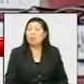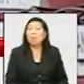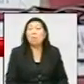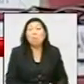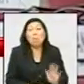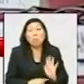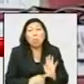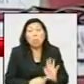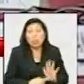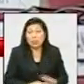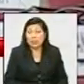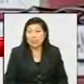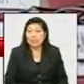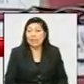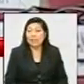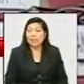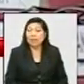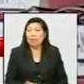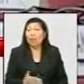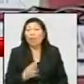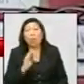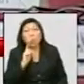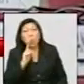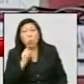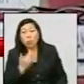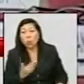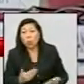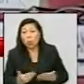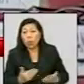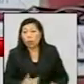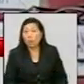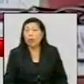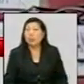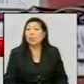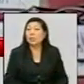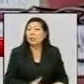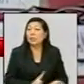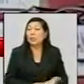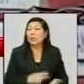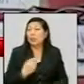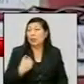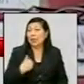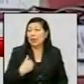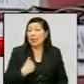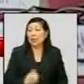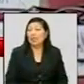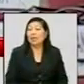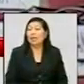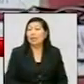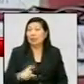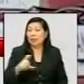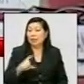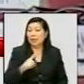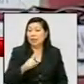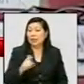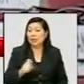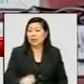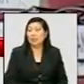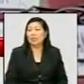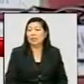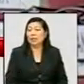Aparentemente, habría una simulación porque lo que Esalú adquiere es un frasco de 100